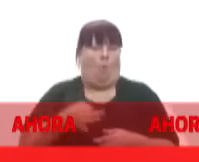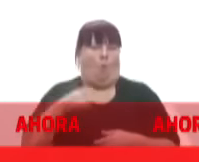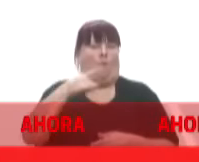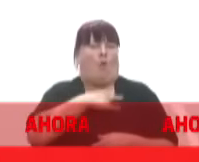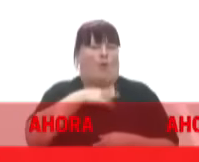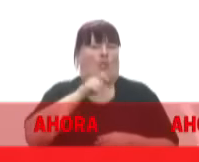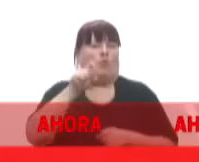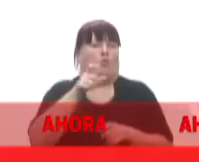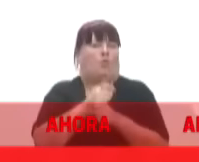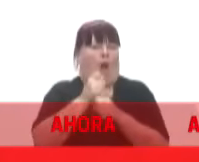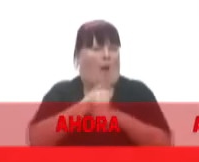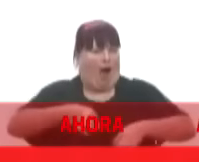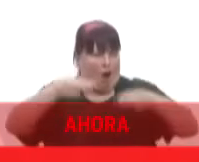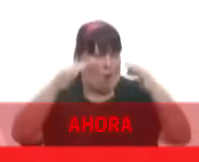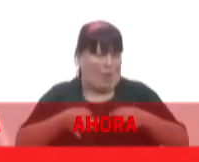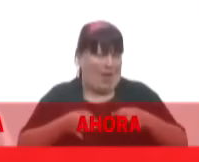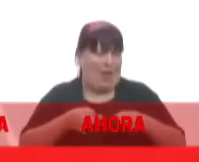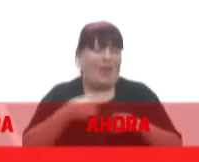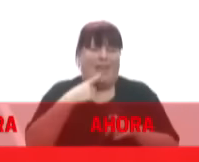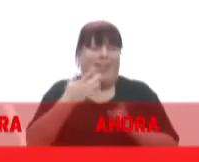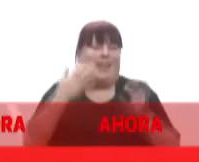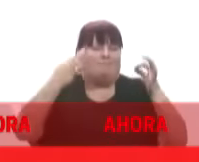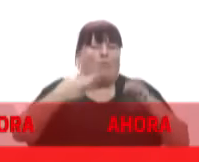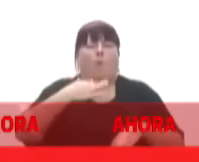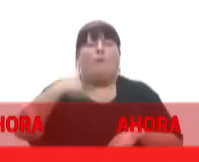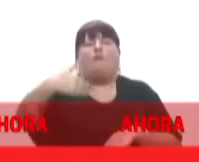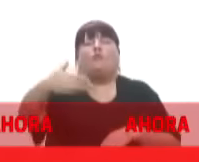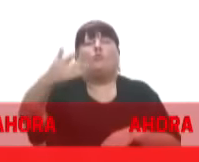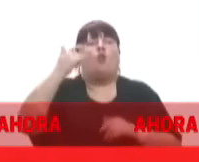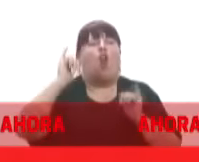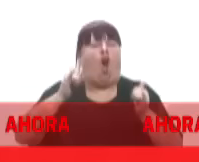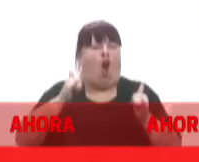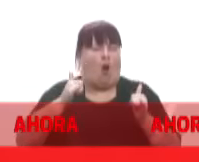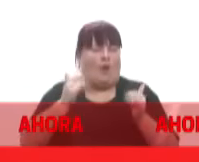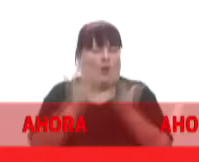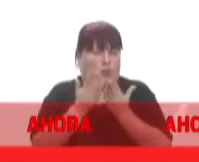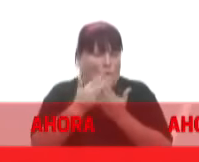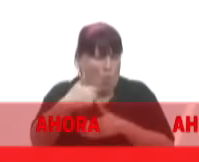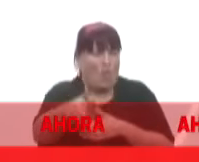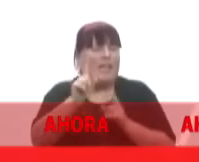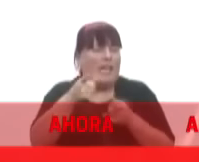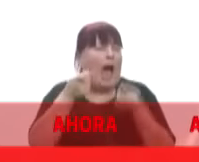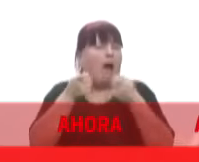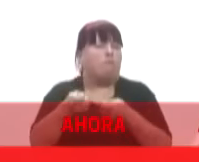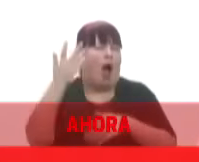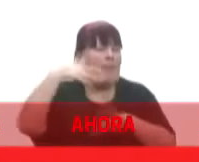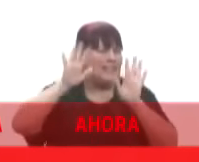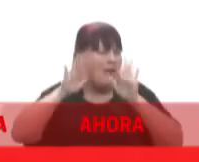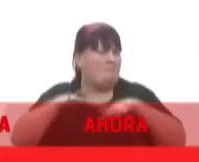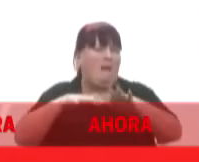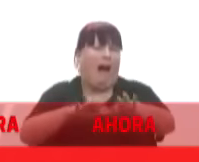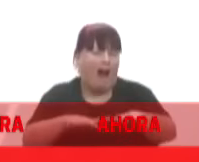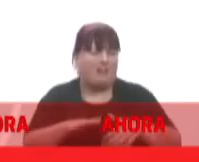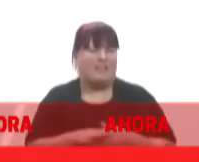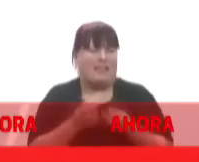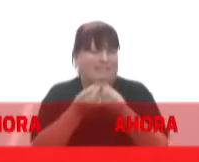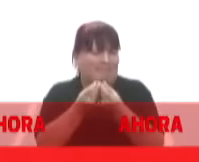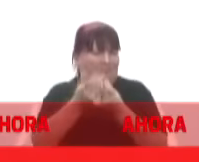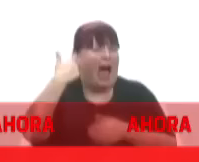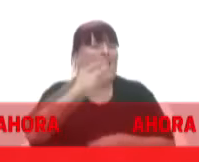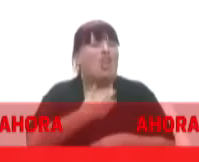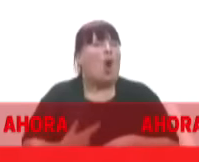sus funciones como corresponde, algo que es lo que garantiza el futuro de nuestros jóvenes y que además ha sido respaldado en marchas multitudinarias cuando el